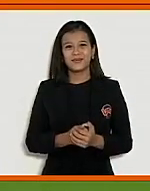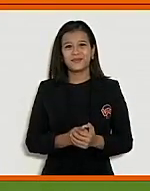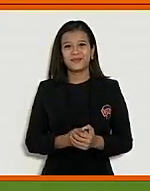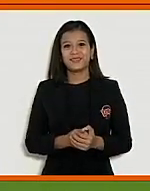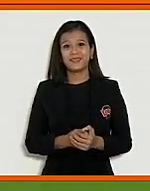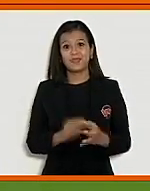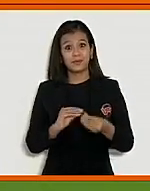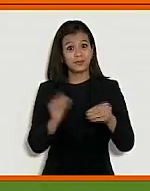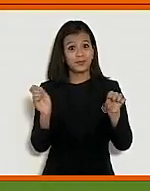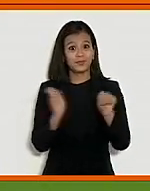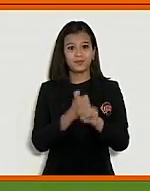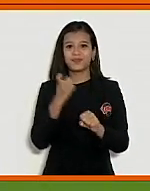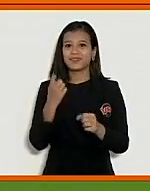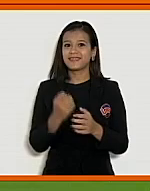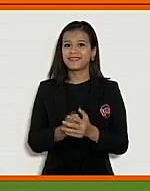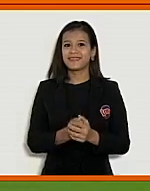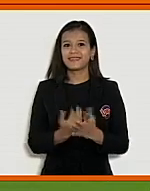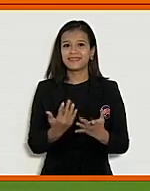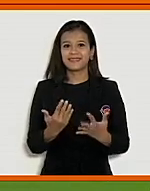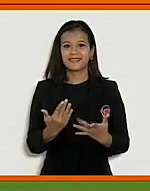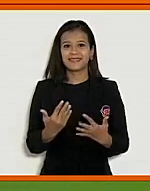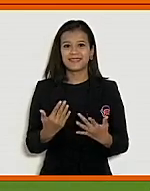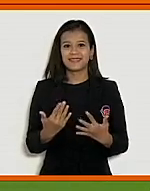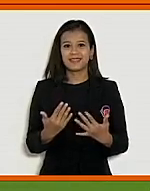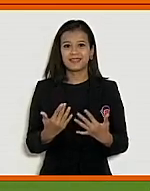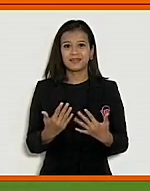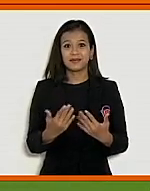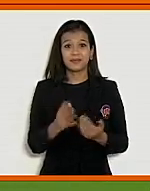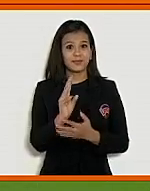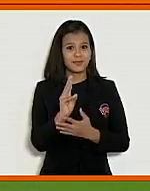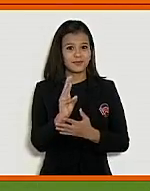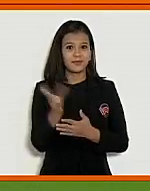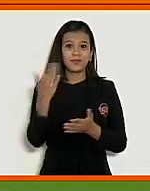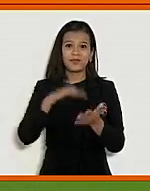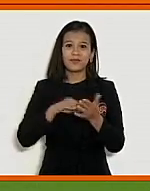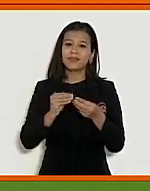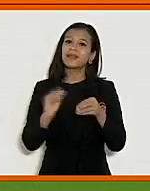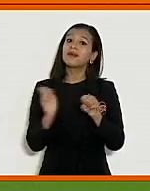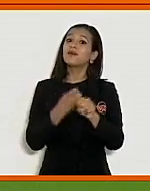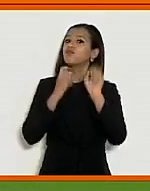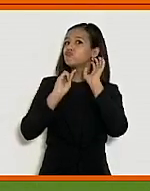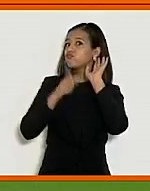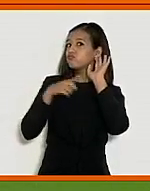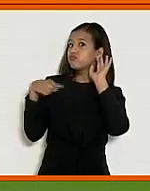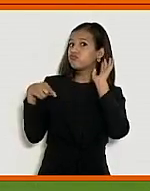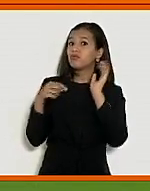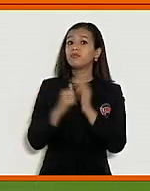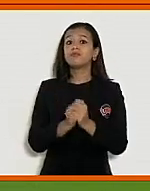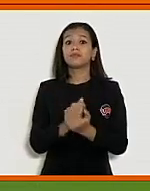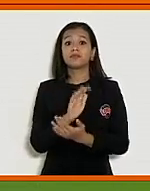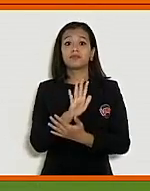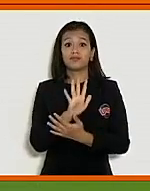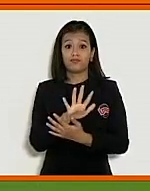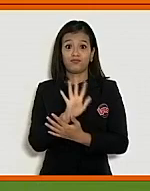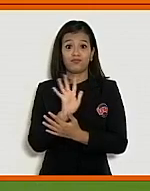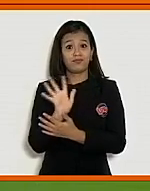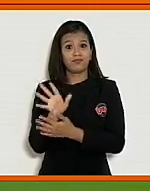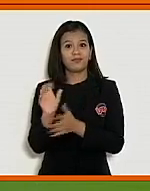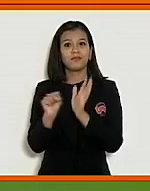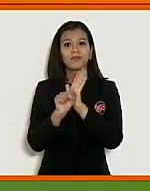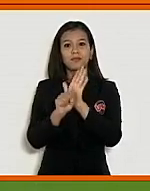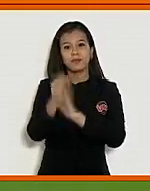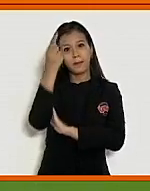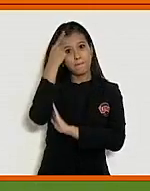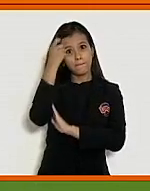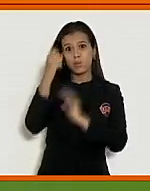Porque el número favorecido para más 1 es... 6. Con mucho gusto, repito, el número favorecido para Diaria es el 55